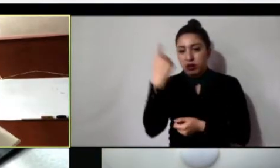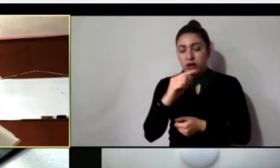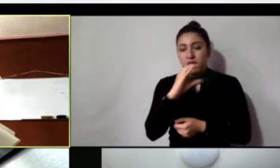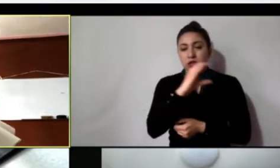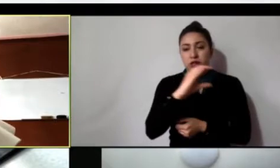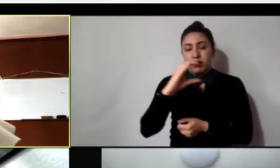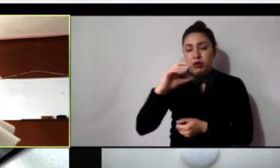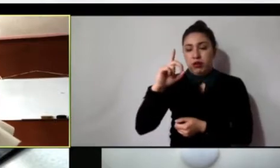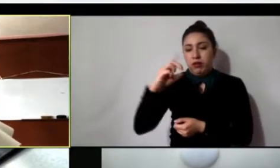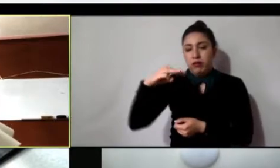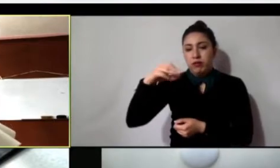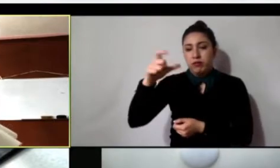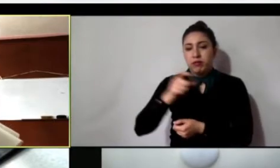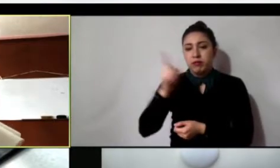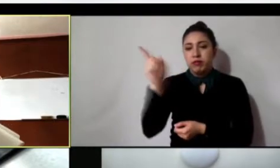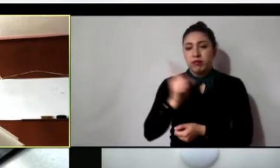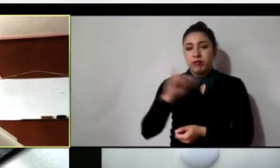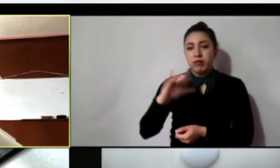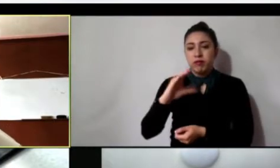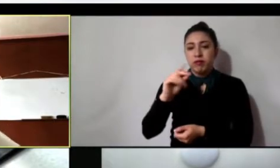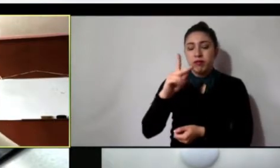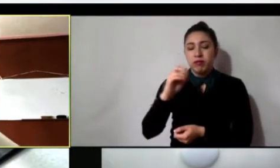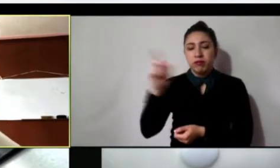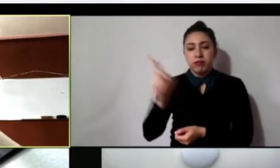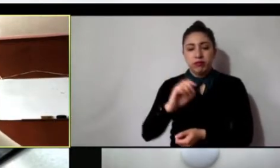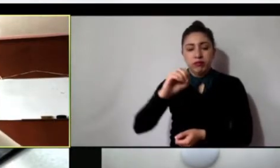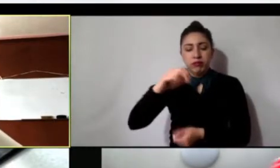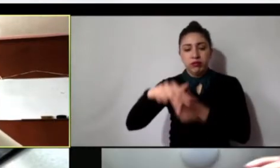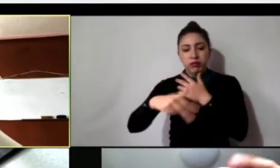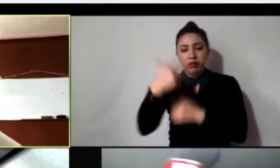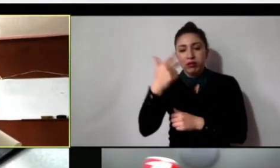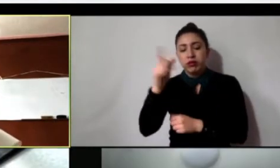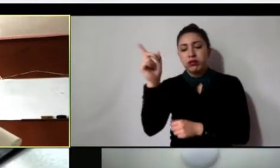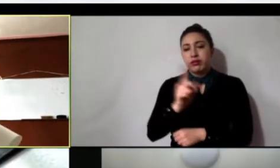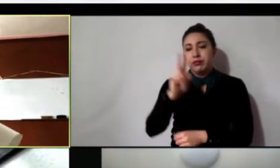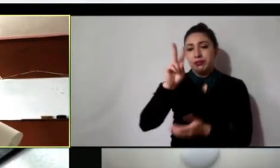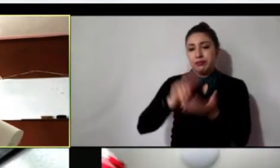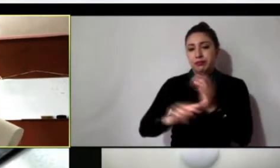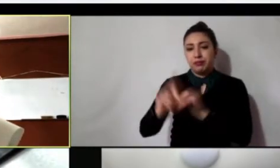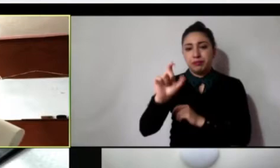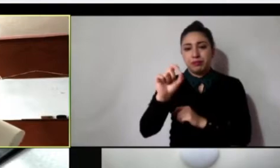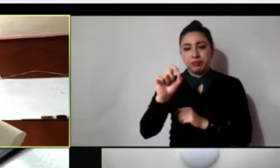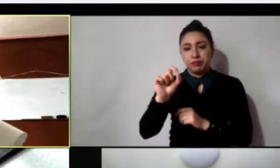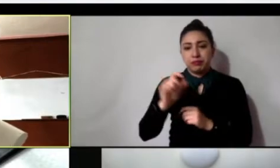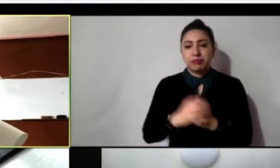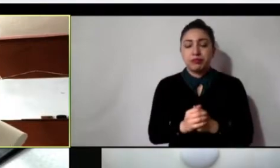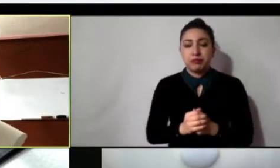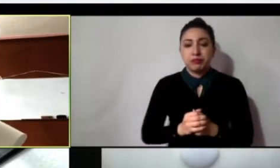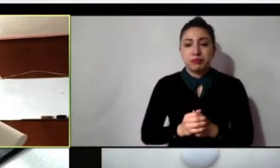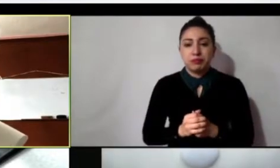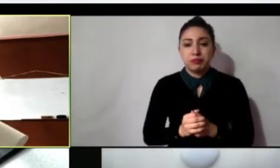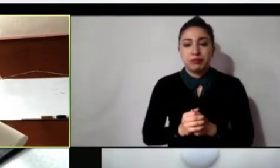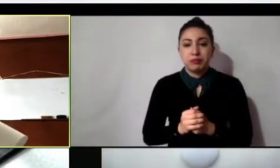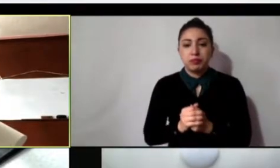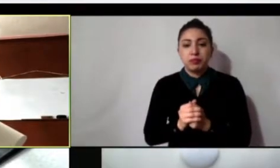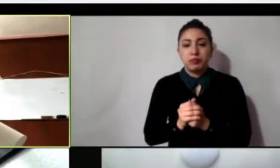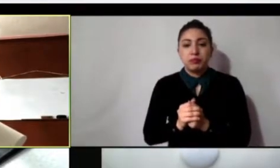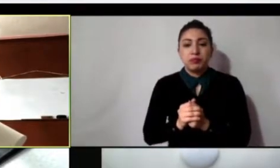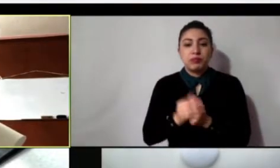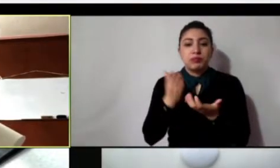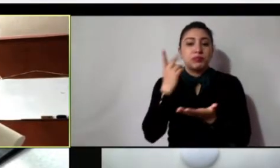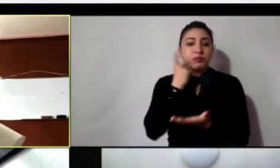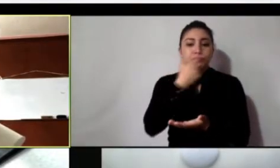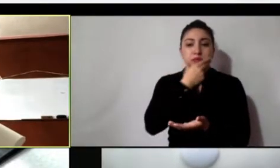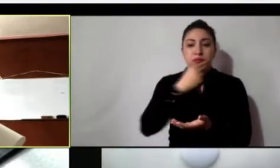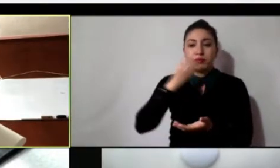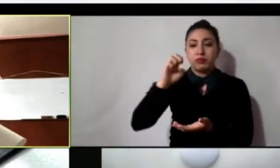CCDMX diagonal JUPOPO diagonal 013 diagonal 2020. En esta ocasión el diputado Emanuel Vargas nos